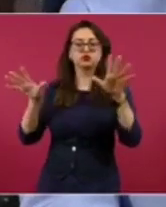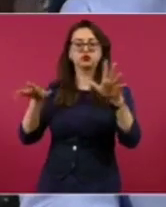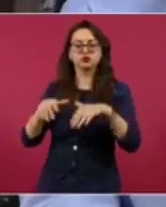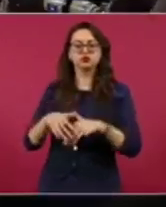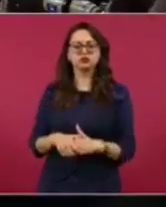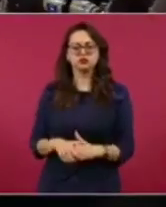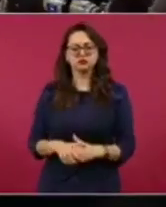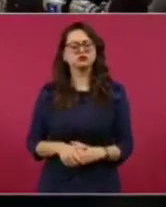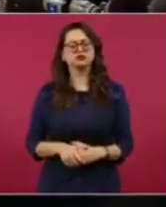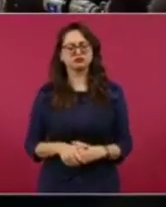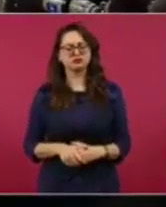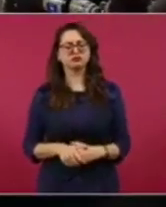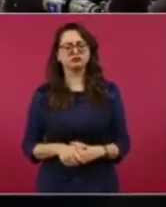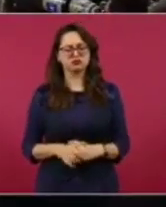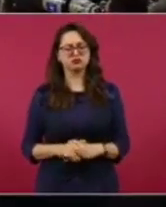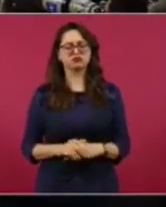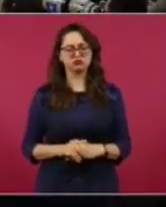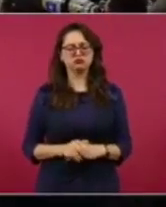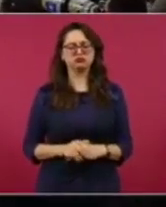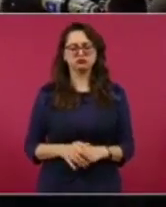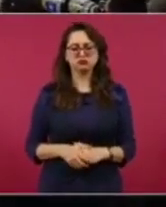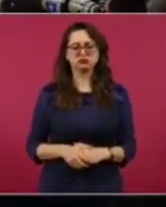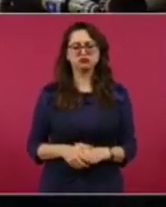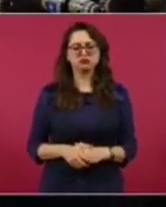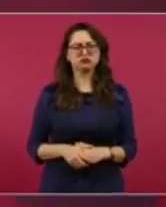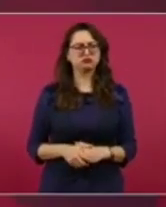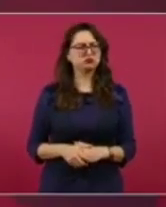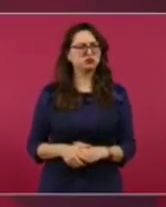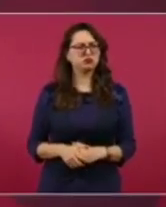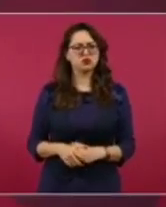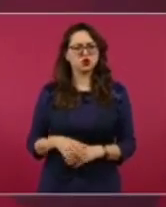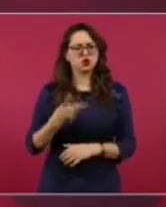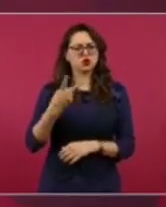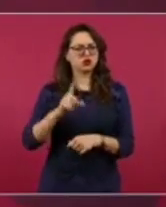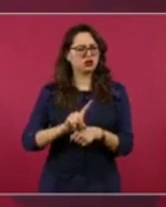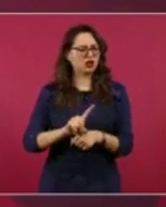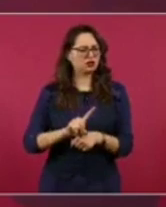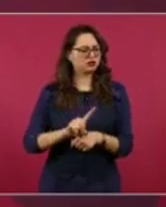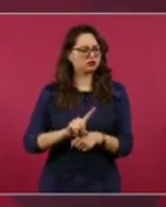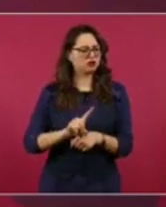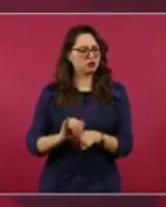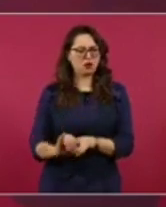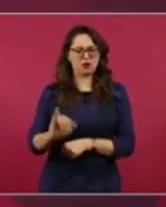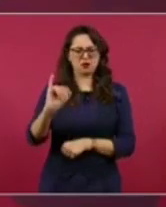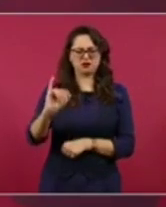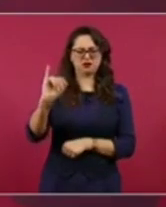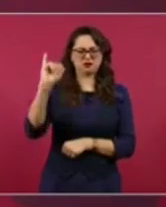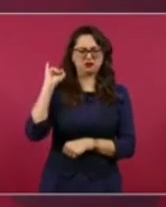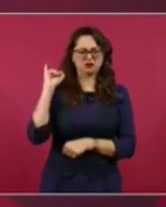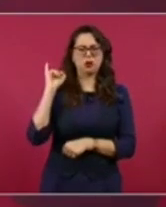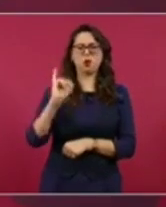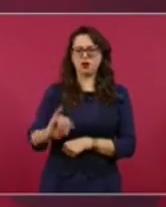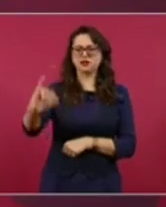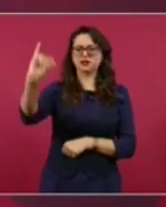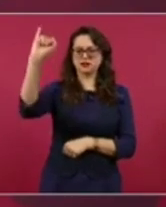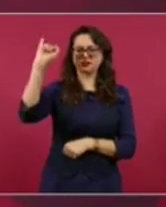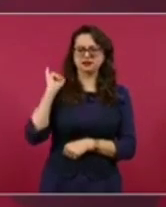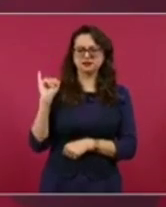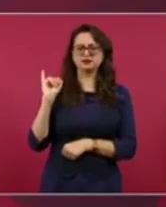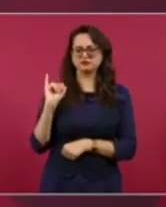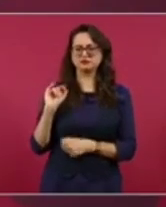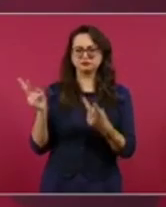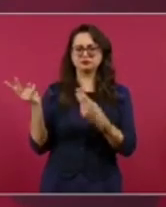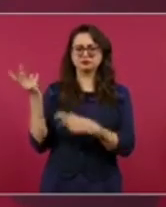Sí, estuvo aquí hace como 2 días. Sí, el jueves. Sí,